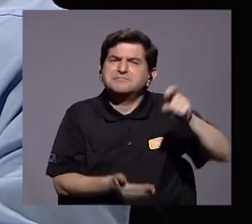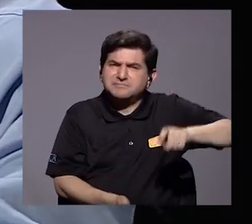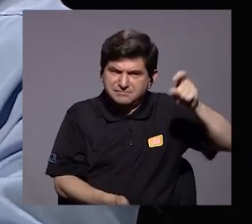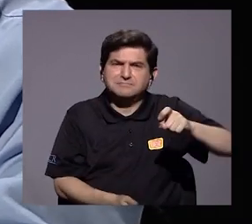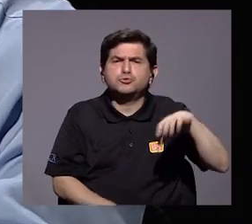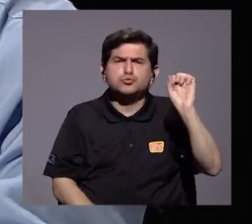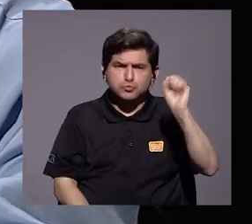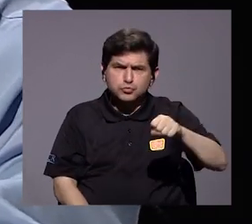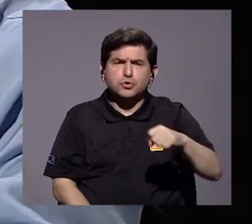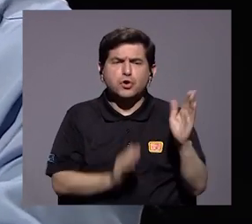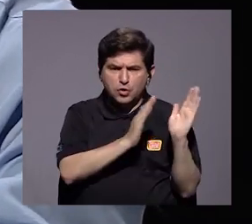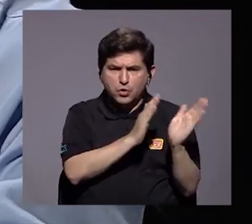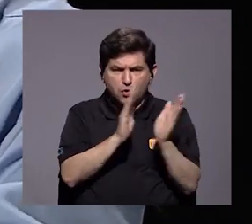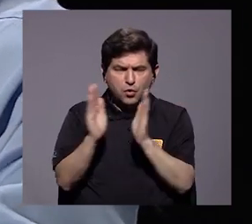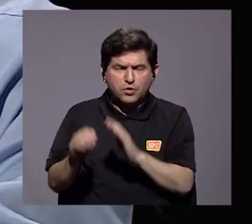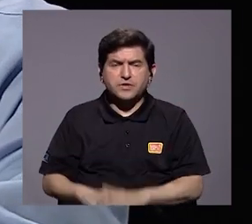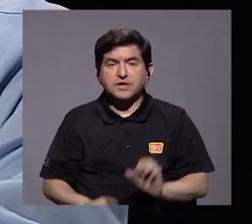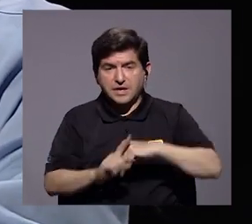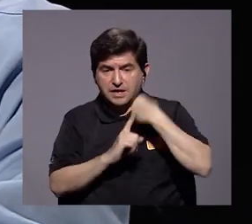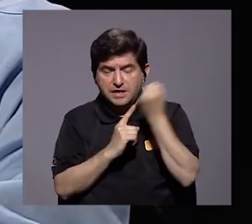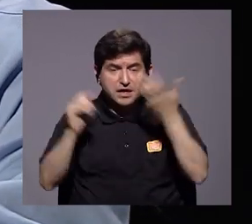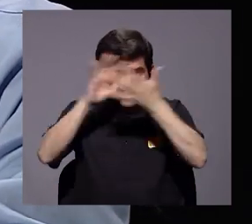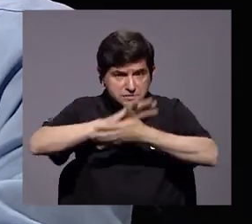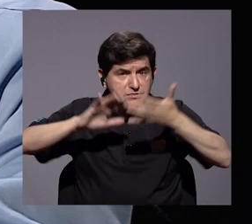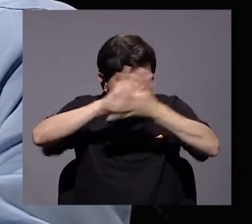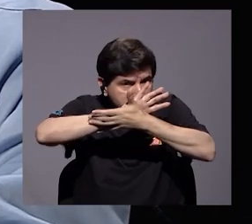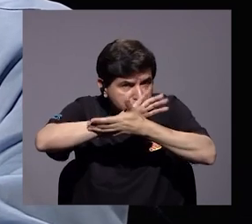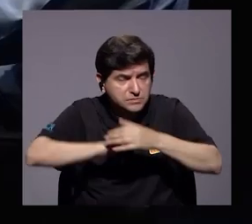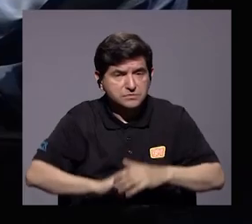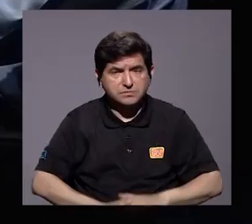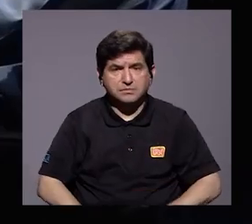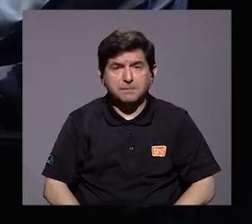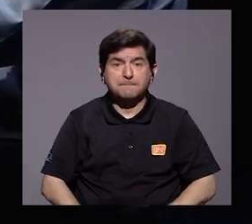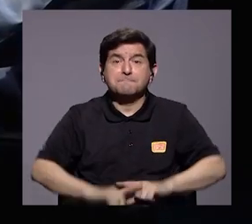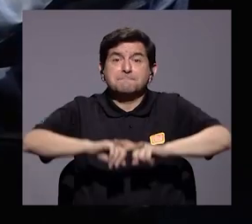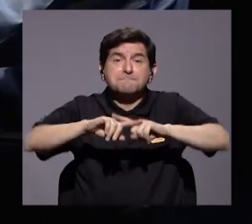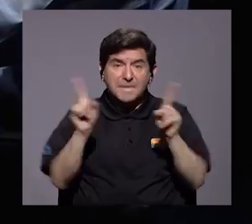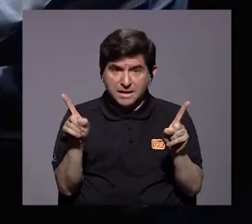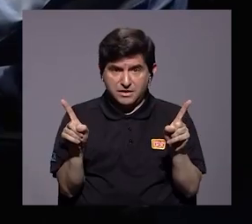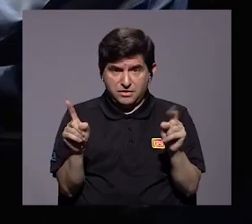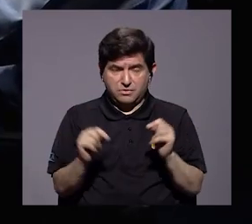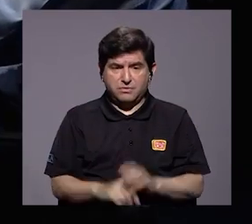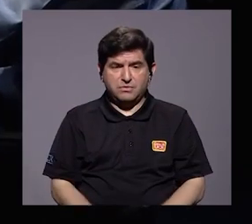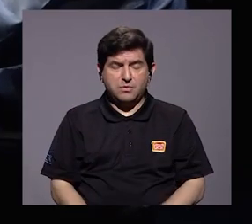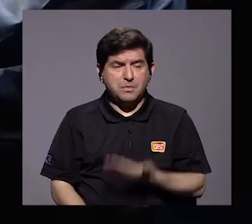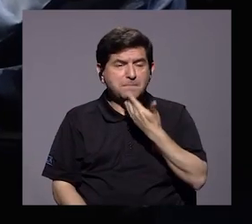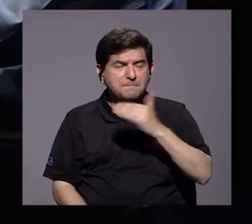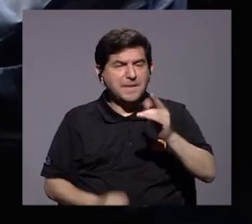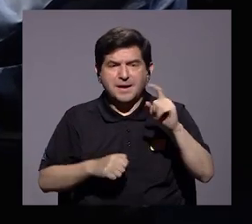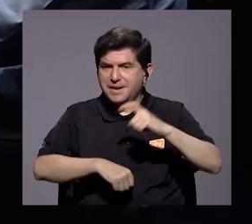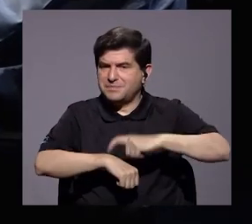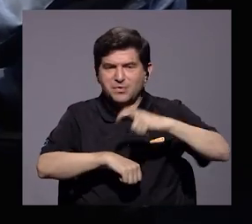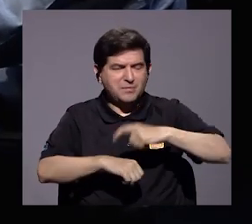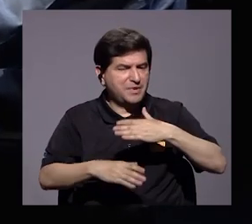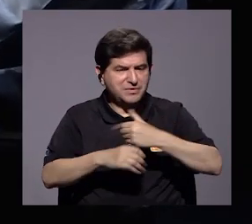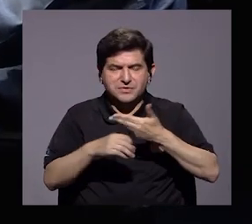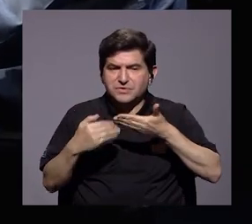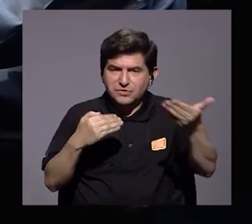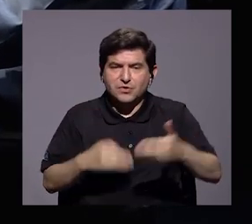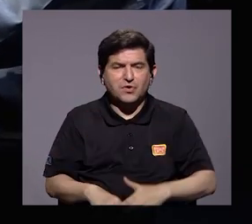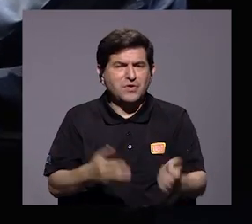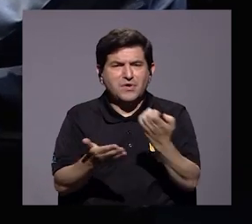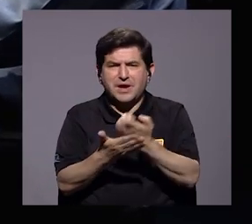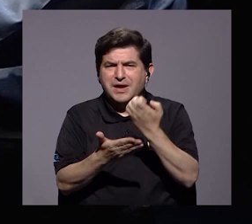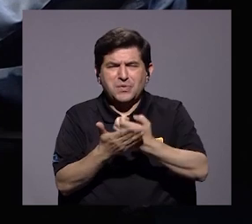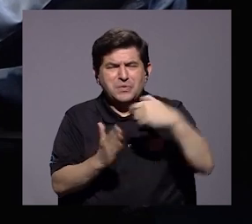son necesarias para poner orden donde hay desorden verdad pero es un mal momento para hacer esas cosas cuando la economía